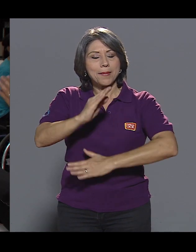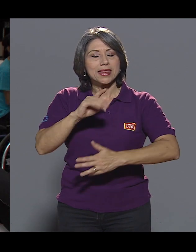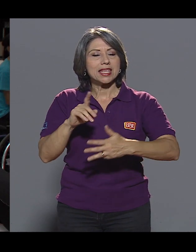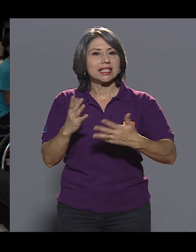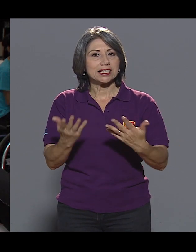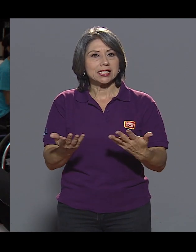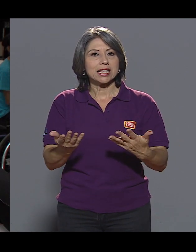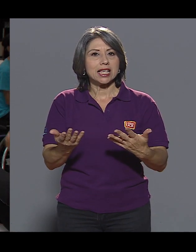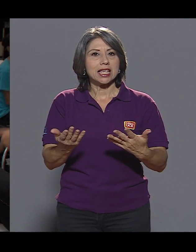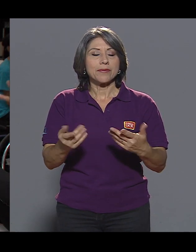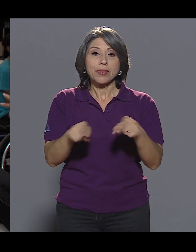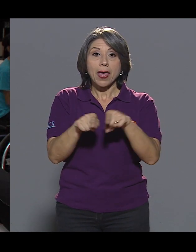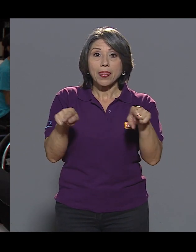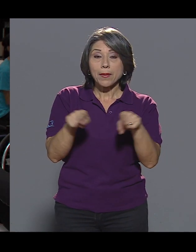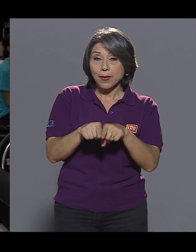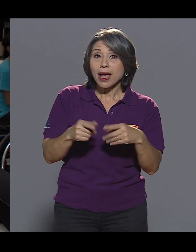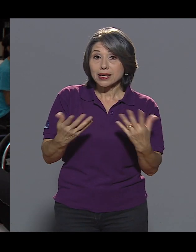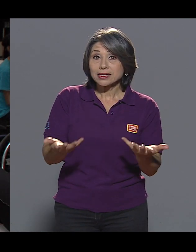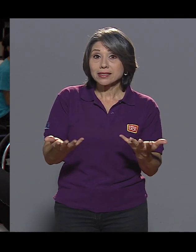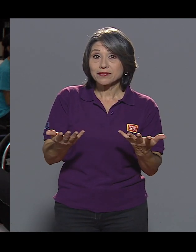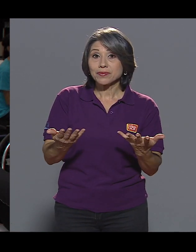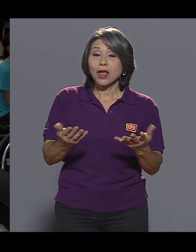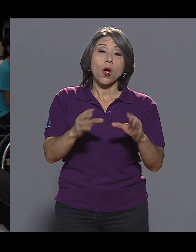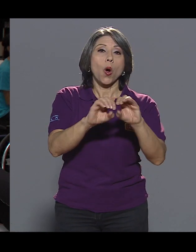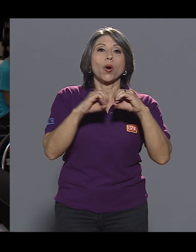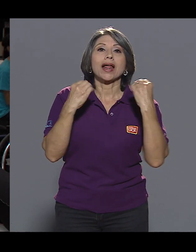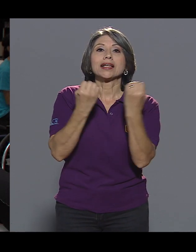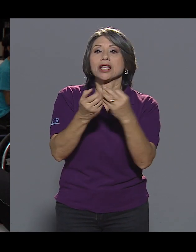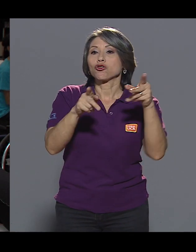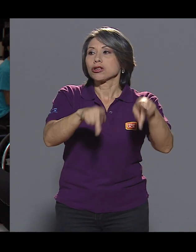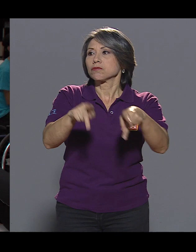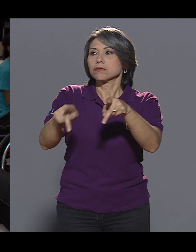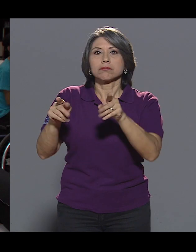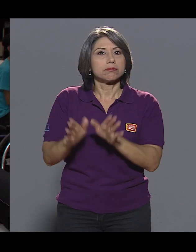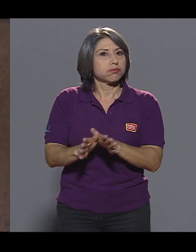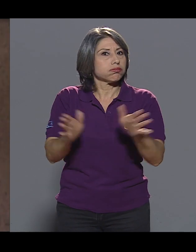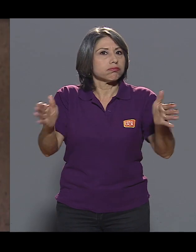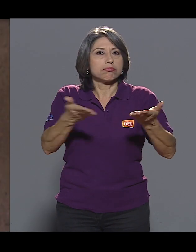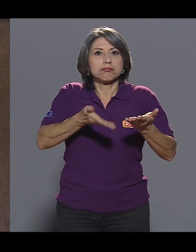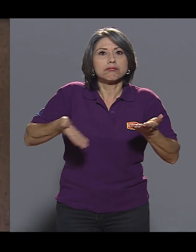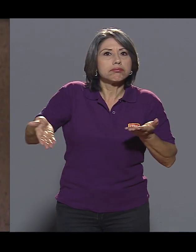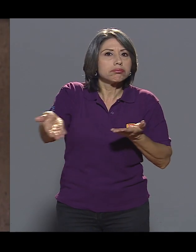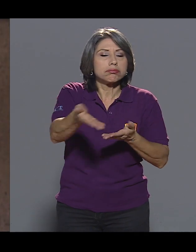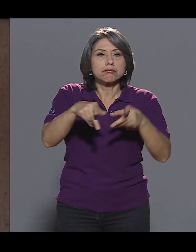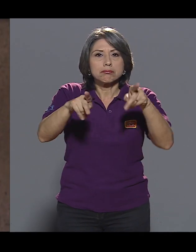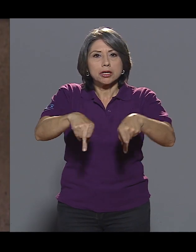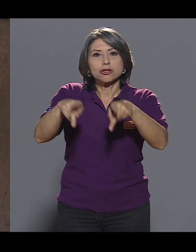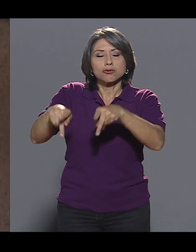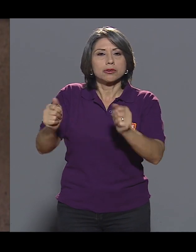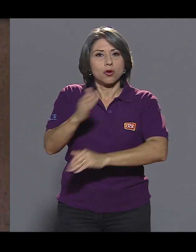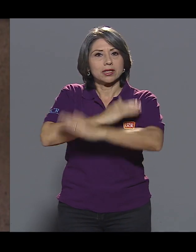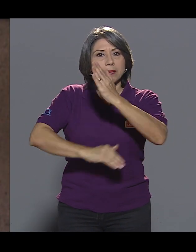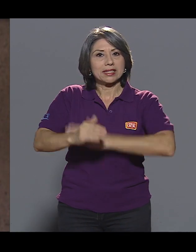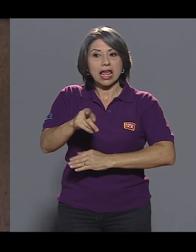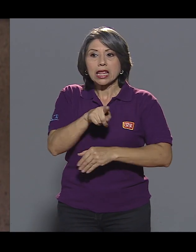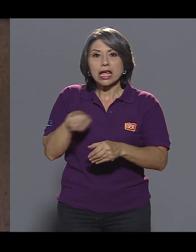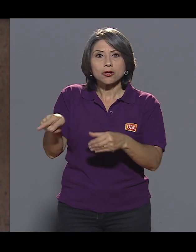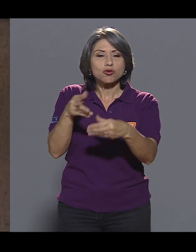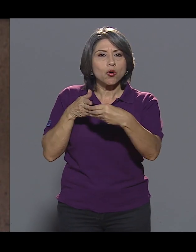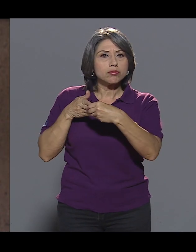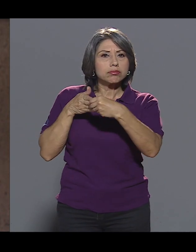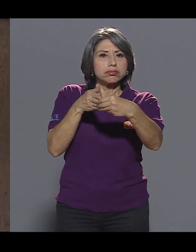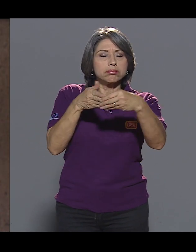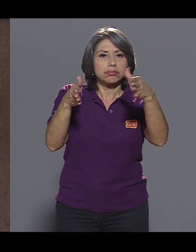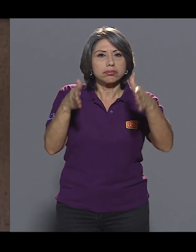y además de ello, organizaciones de la sociedad civil, de personas con discapacidad, que son líderes y lideresas